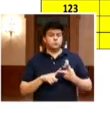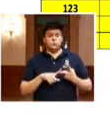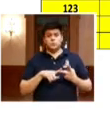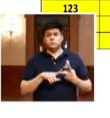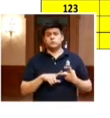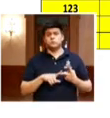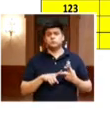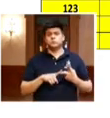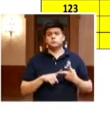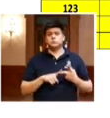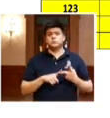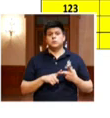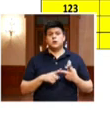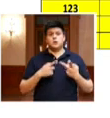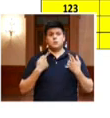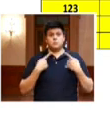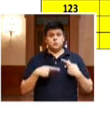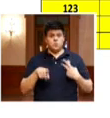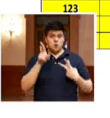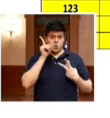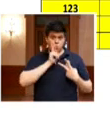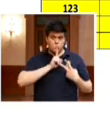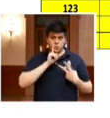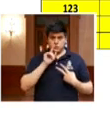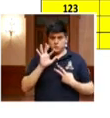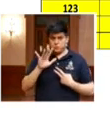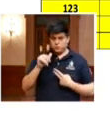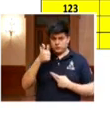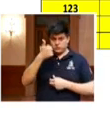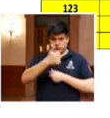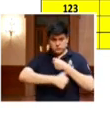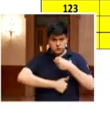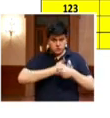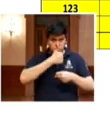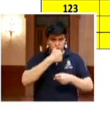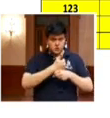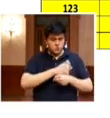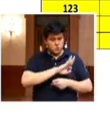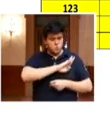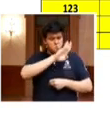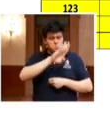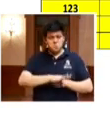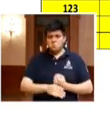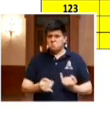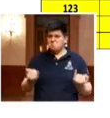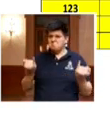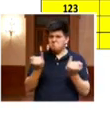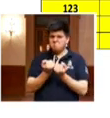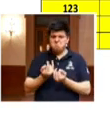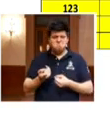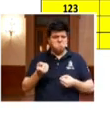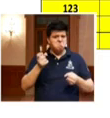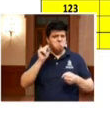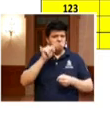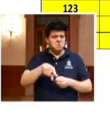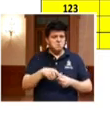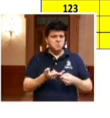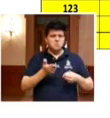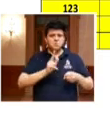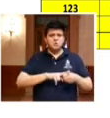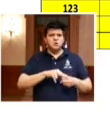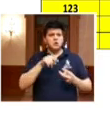caso es un paciente femenino de 56 años de edad que fallece también en el Seguro Social. Él